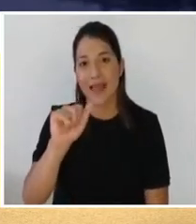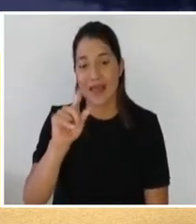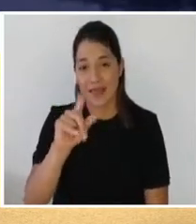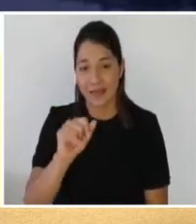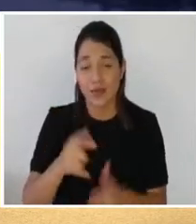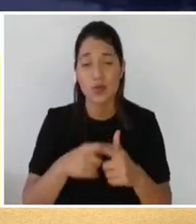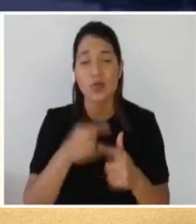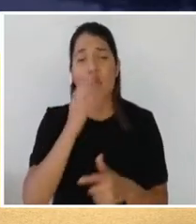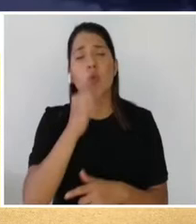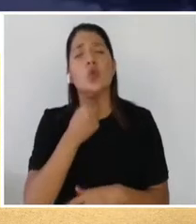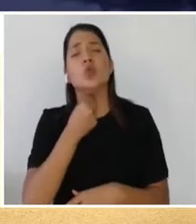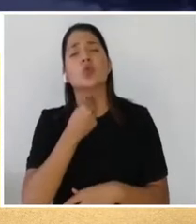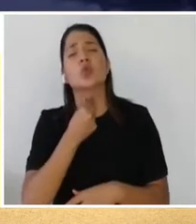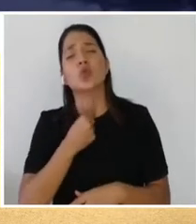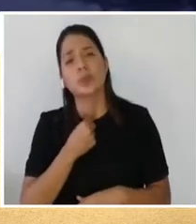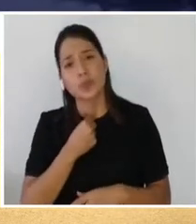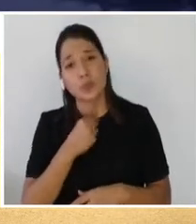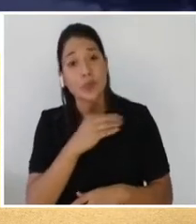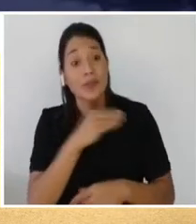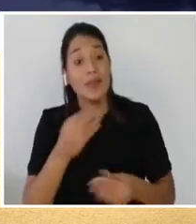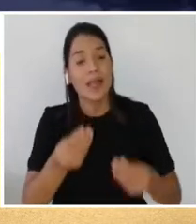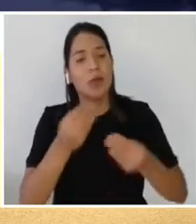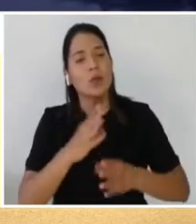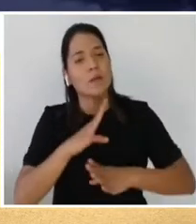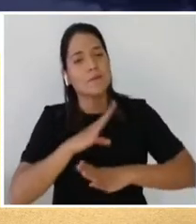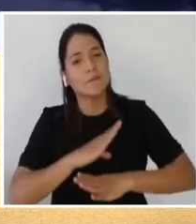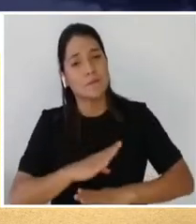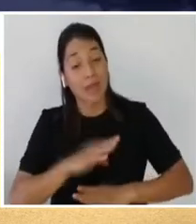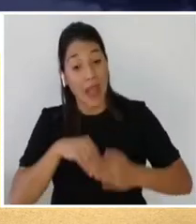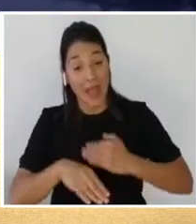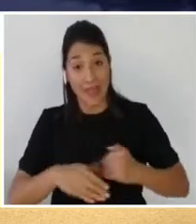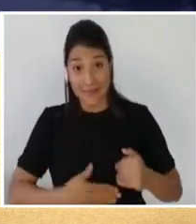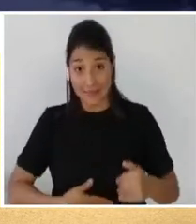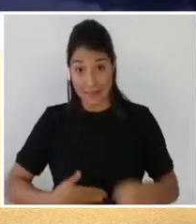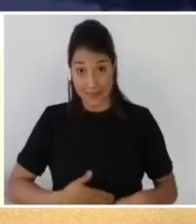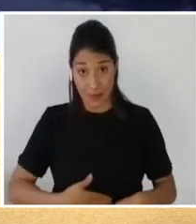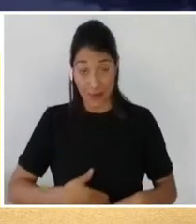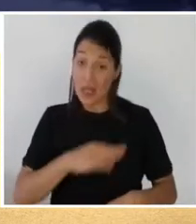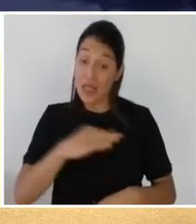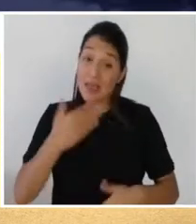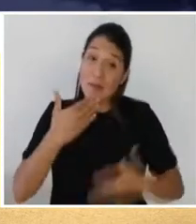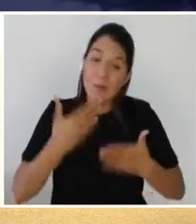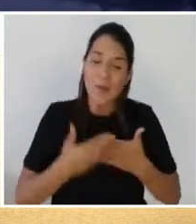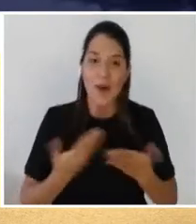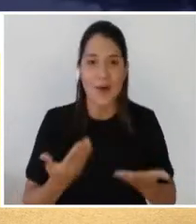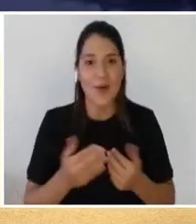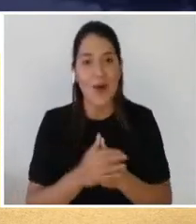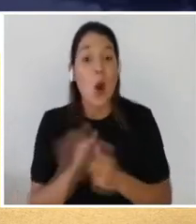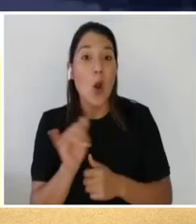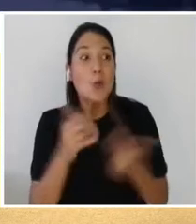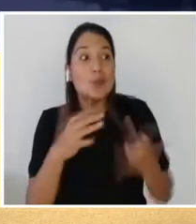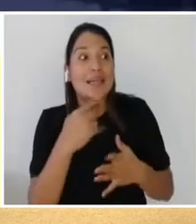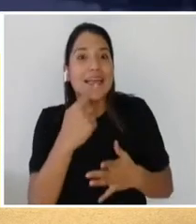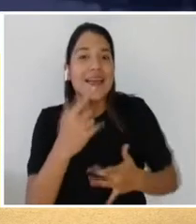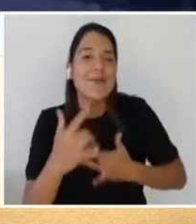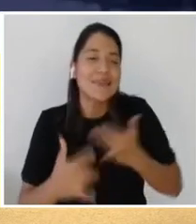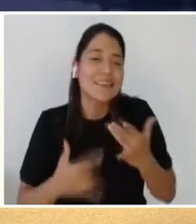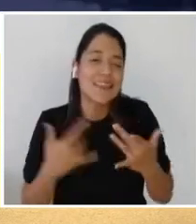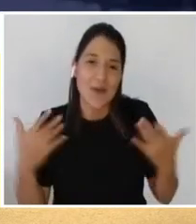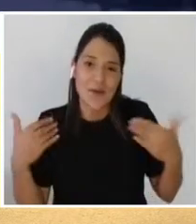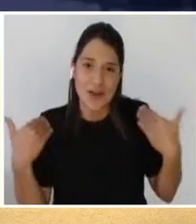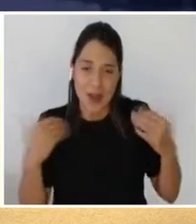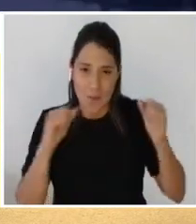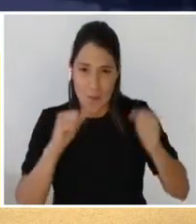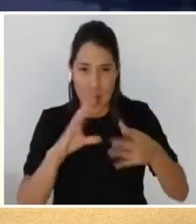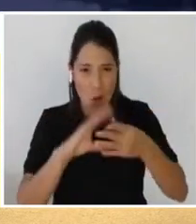bebidas que te ofrecen un bienestar digestivo. Y bueno, de aquí, como le dije, feliz de contarles cómo ha sido